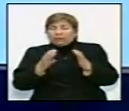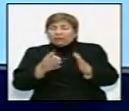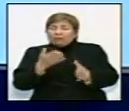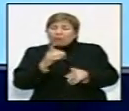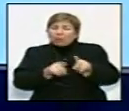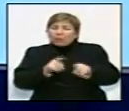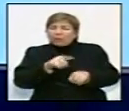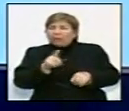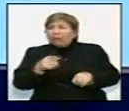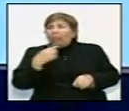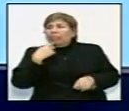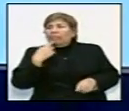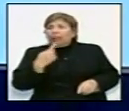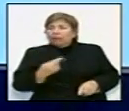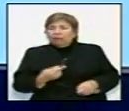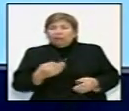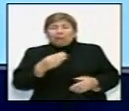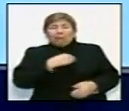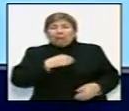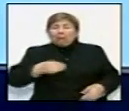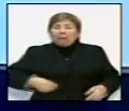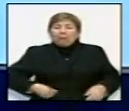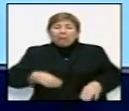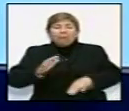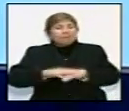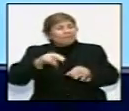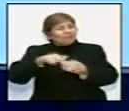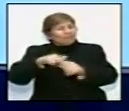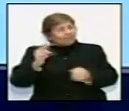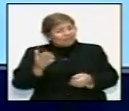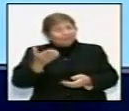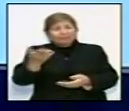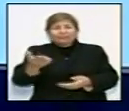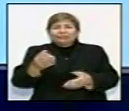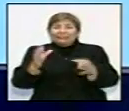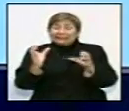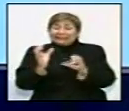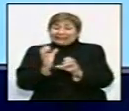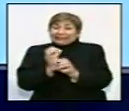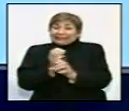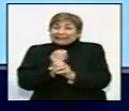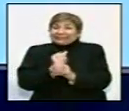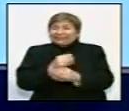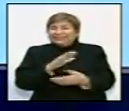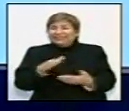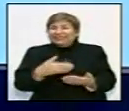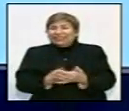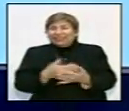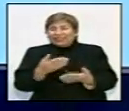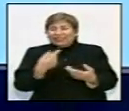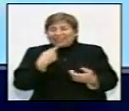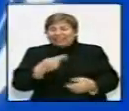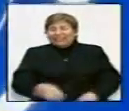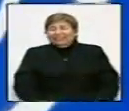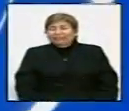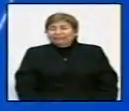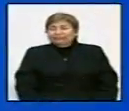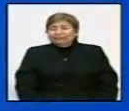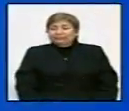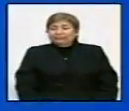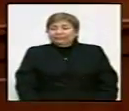de ellos exhortaron a los ministros a dar un paso al costado. Tenemos un resumen de las intervenciones.